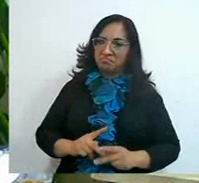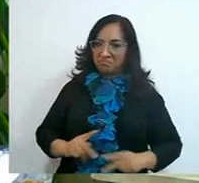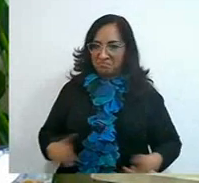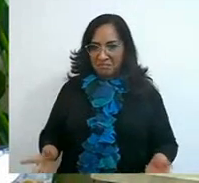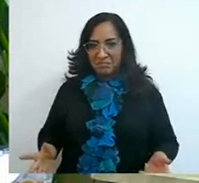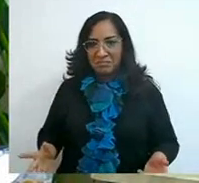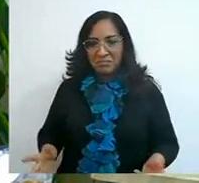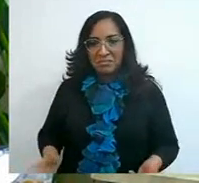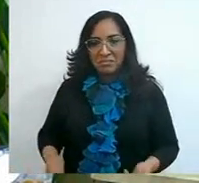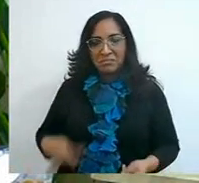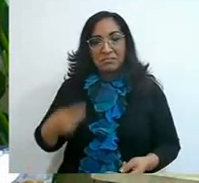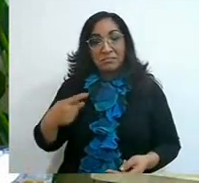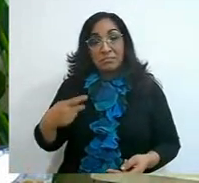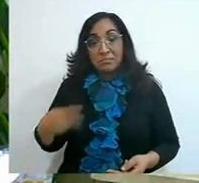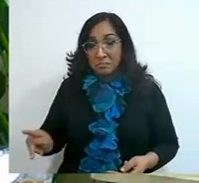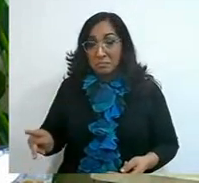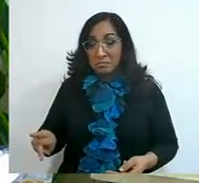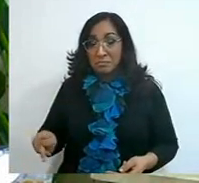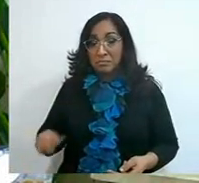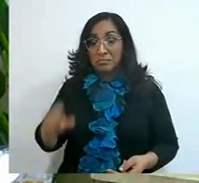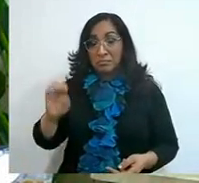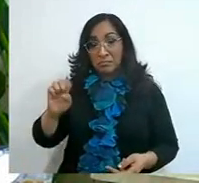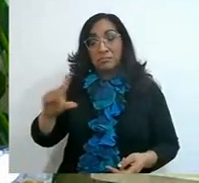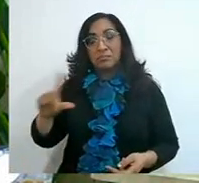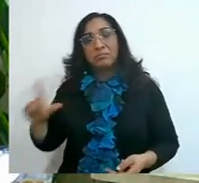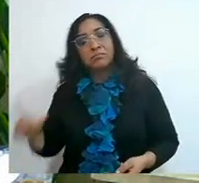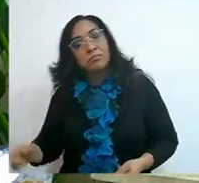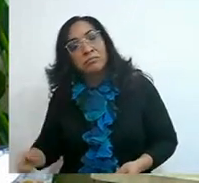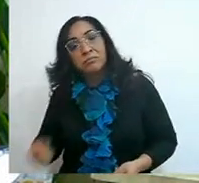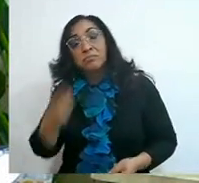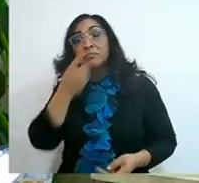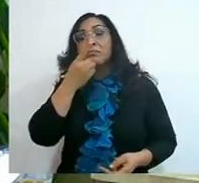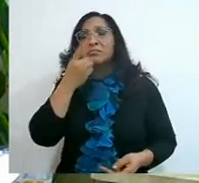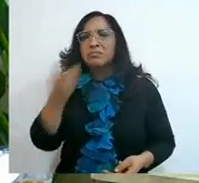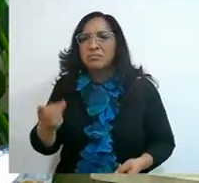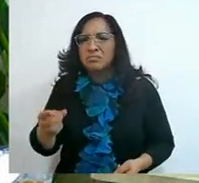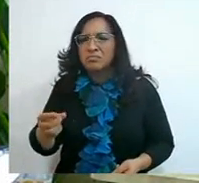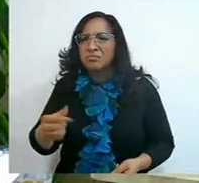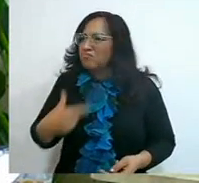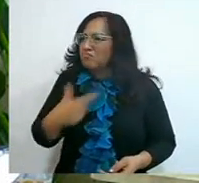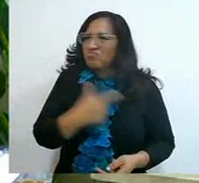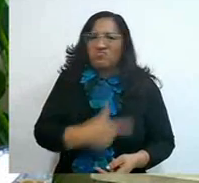Pero lo que ella intercedió incomodó al grupo.